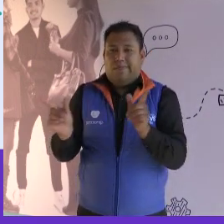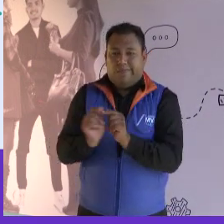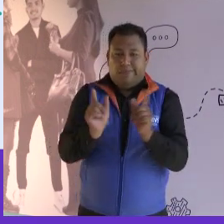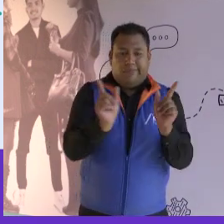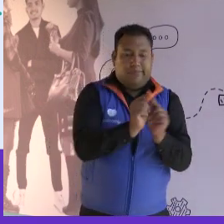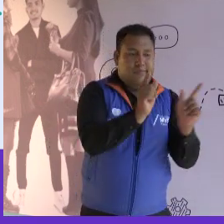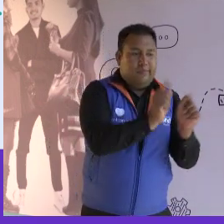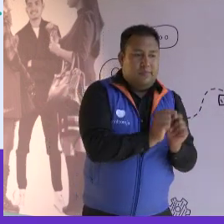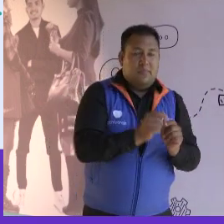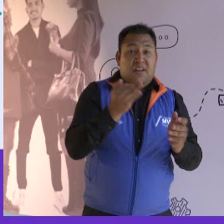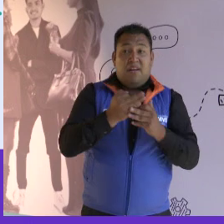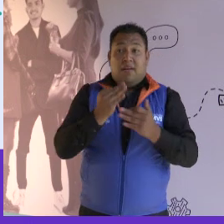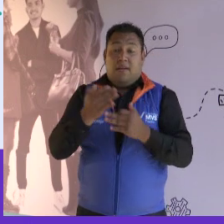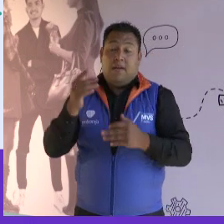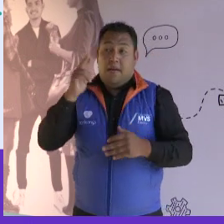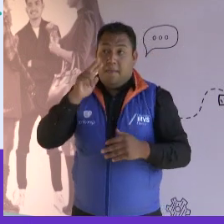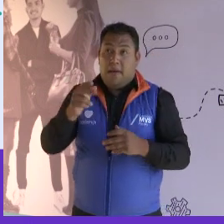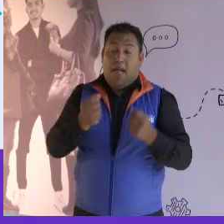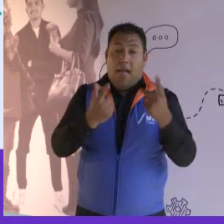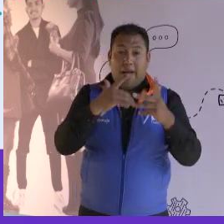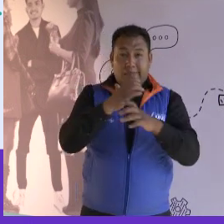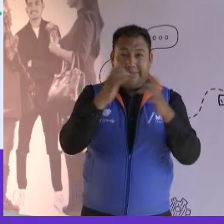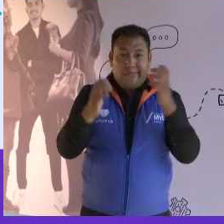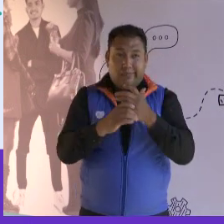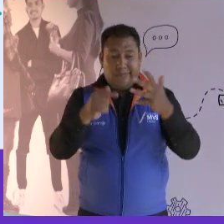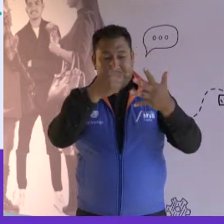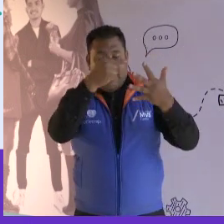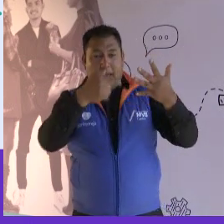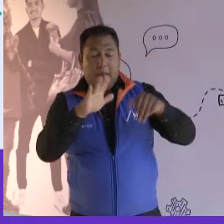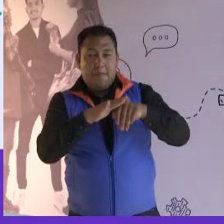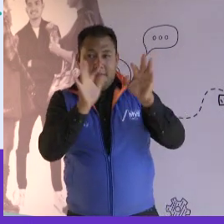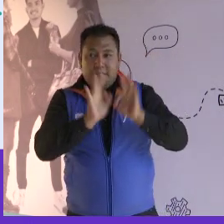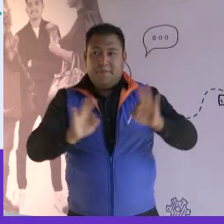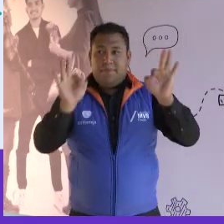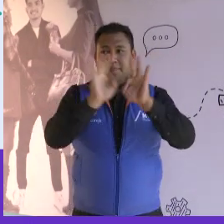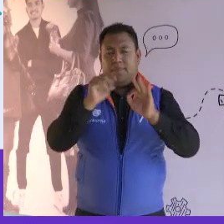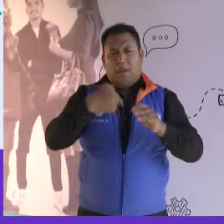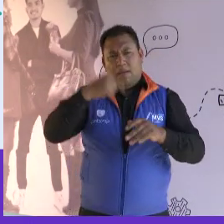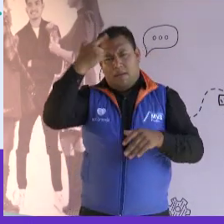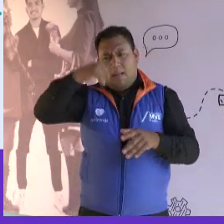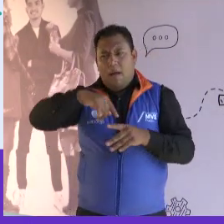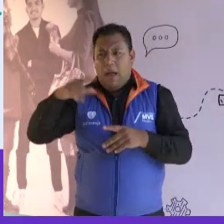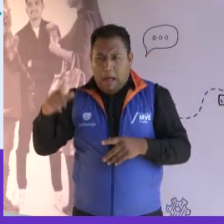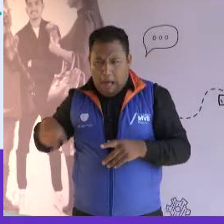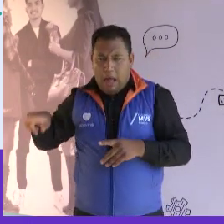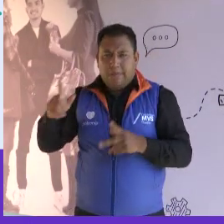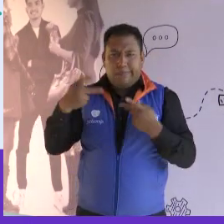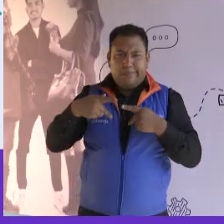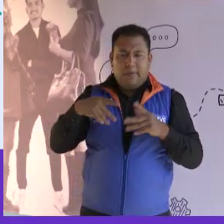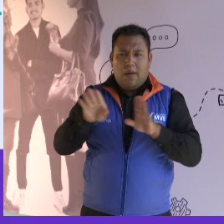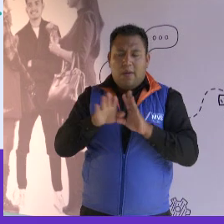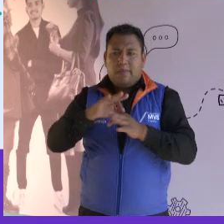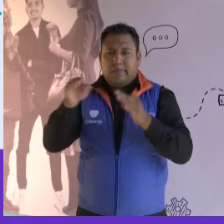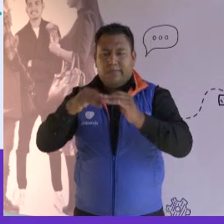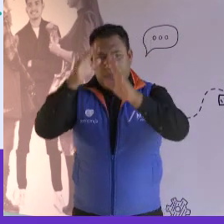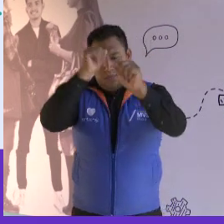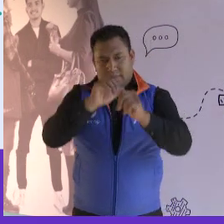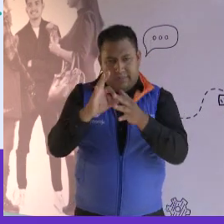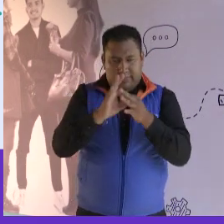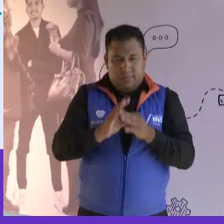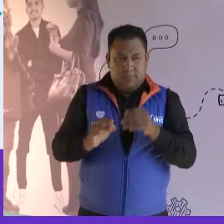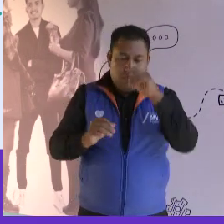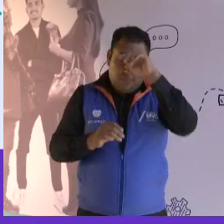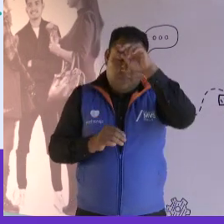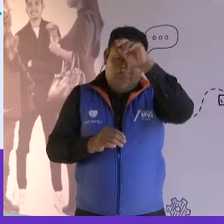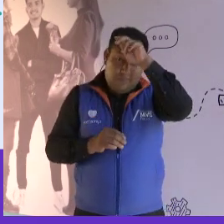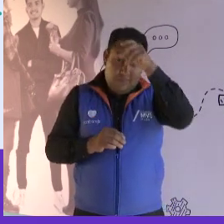los aspectos que han aparecido y que yo creo que hay como cierto consenso, si no aquí los panelistas me pueden corregir. Y es el tema de empezar con